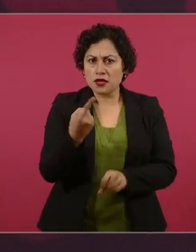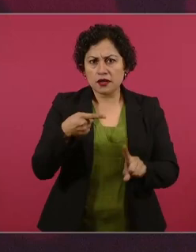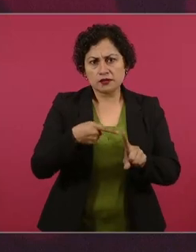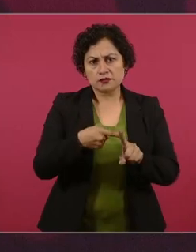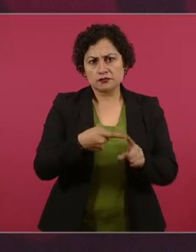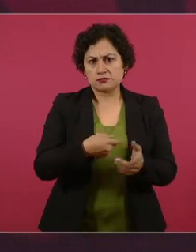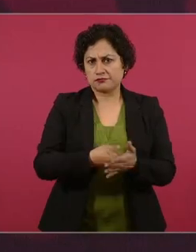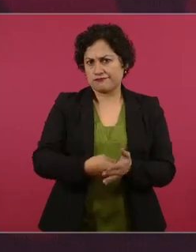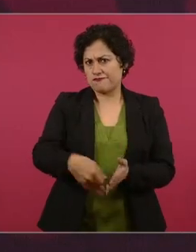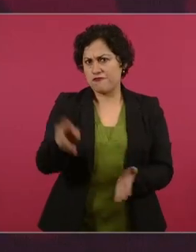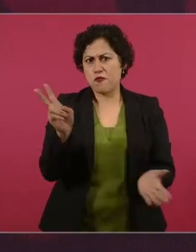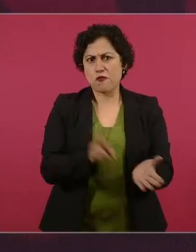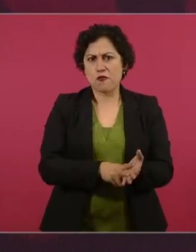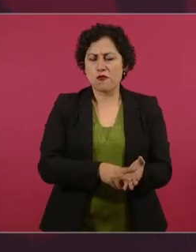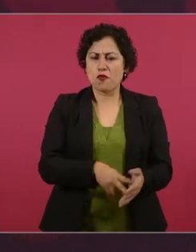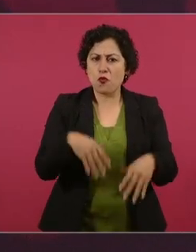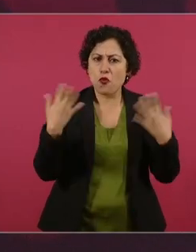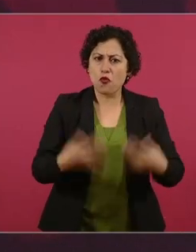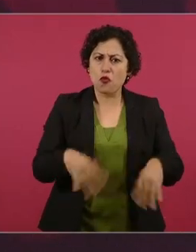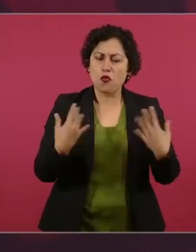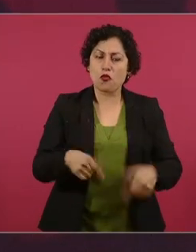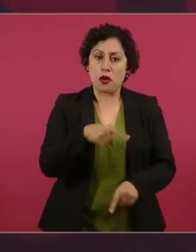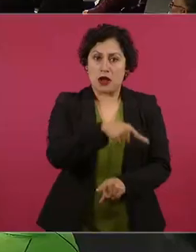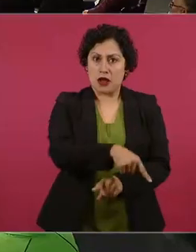y carácter.